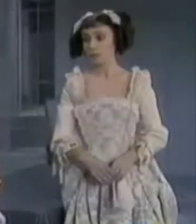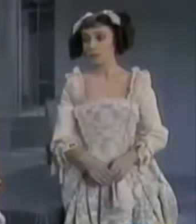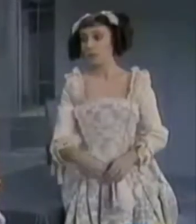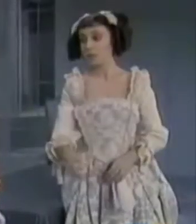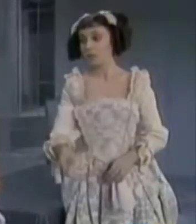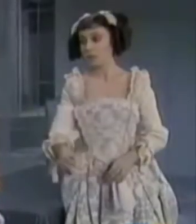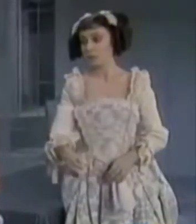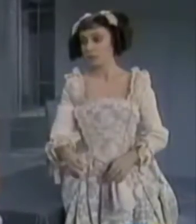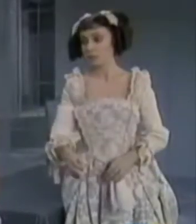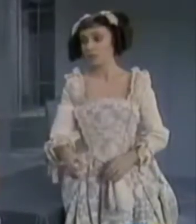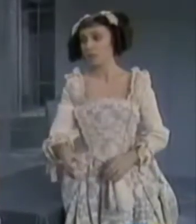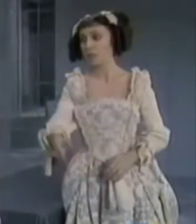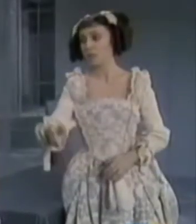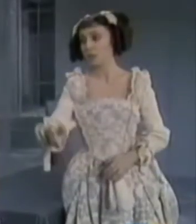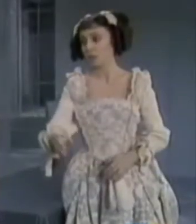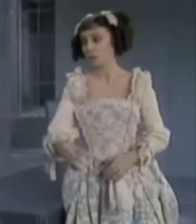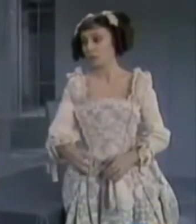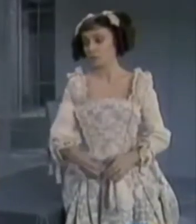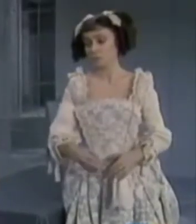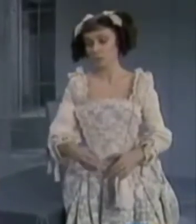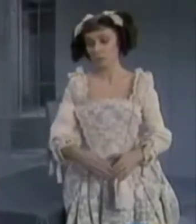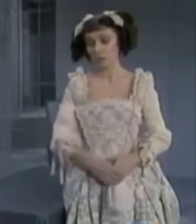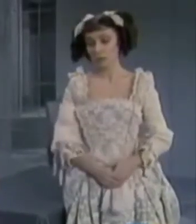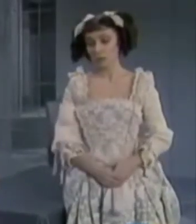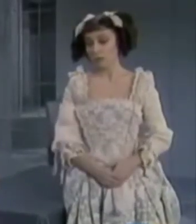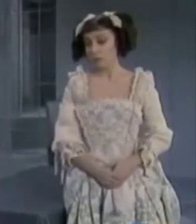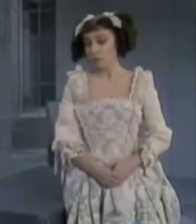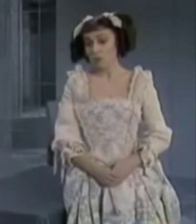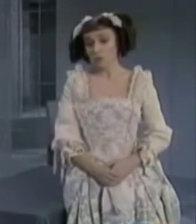fue a la cama. Enseguida, después de cenar.